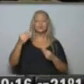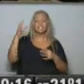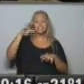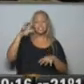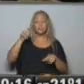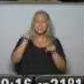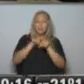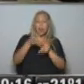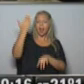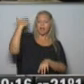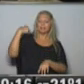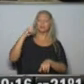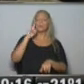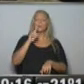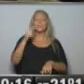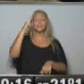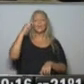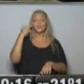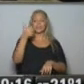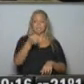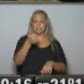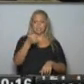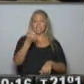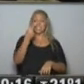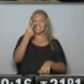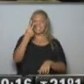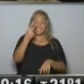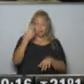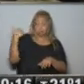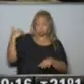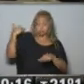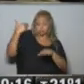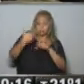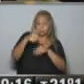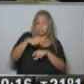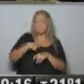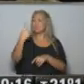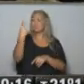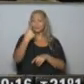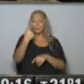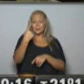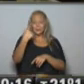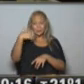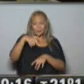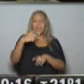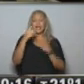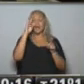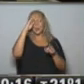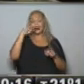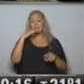de 1906. Es la segunda más importante desde 1906, la primera más importante desde en el mes de abril,